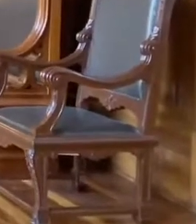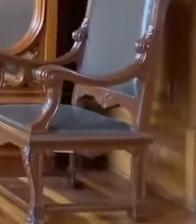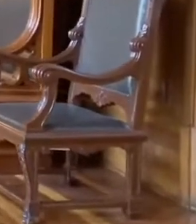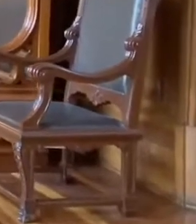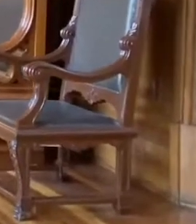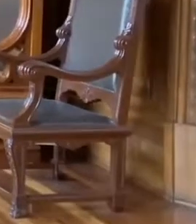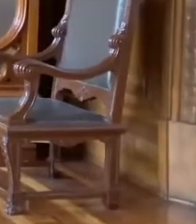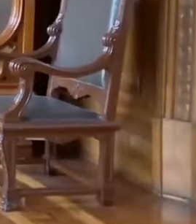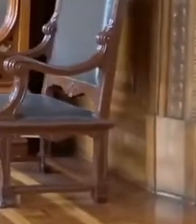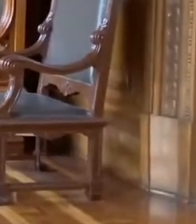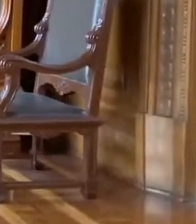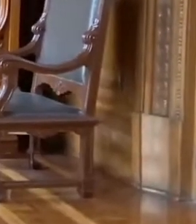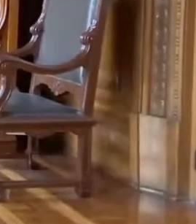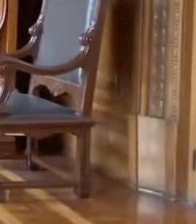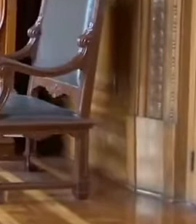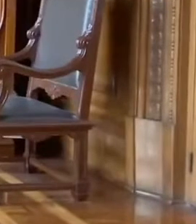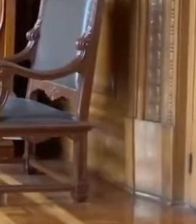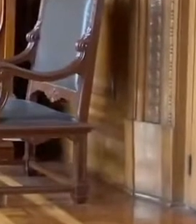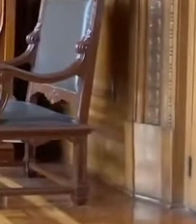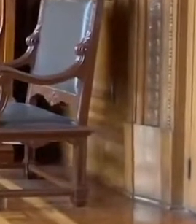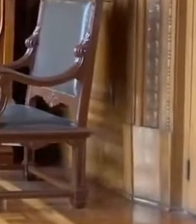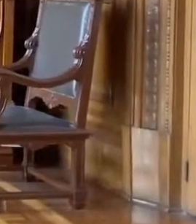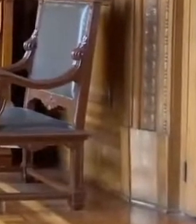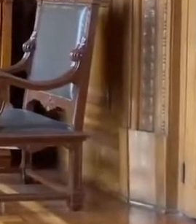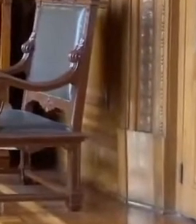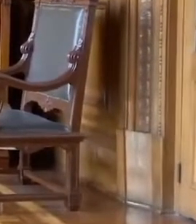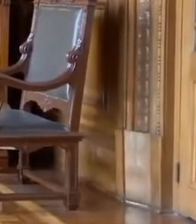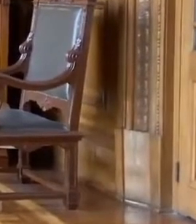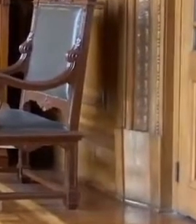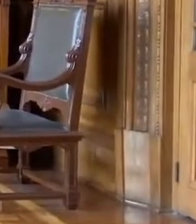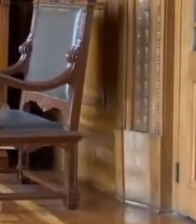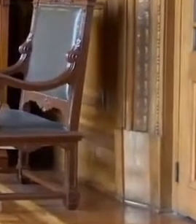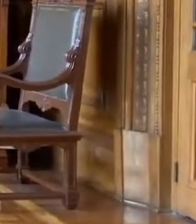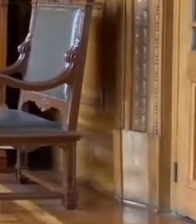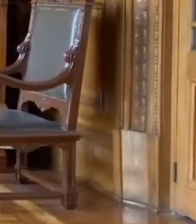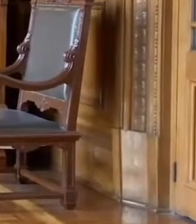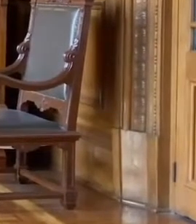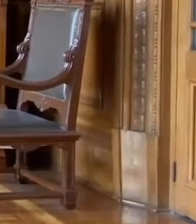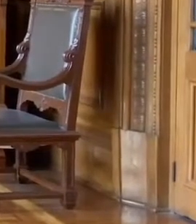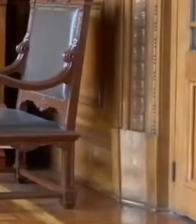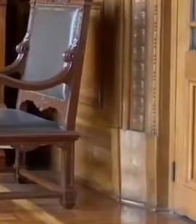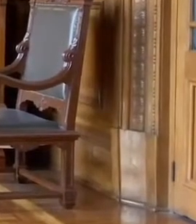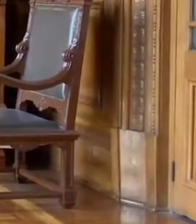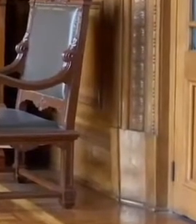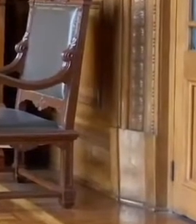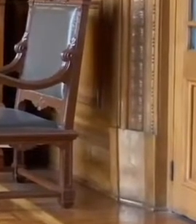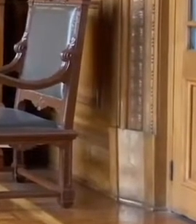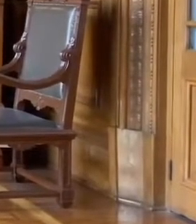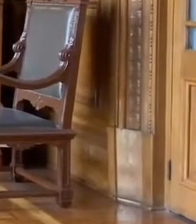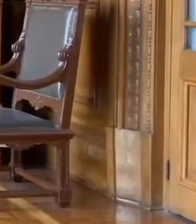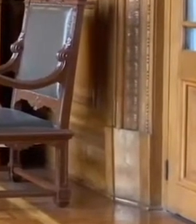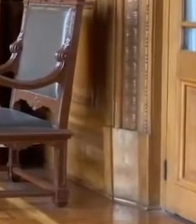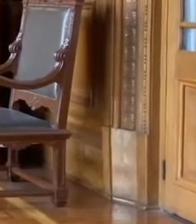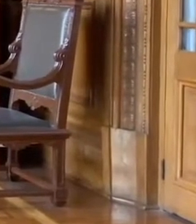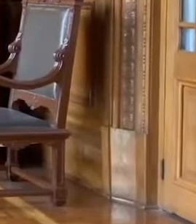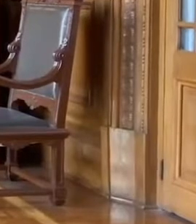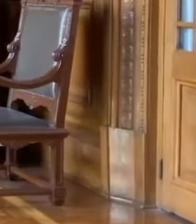representantes del sector empresarial de México, de los obreros, de la